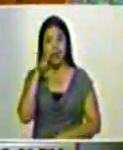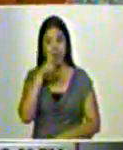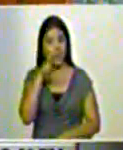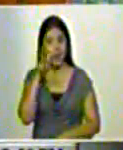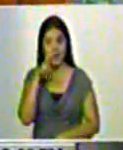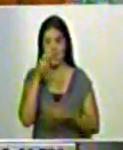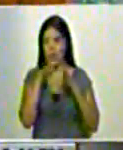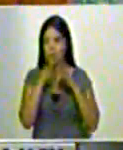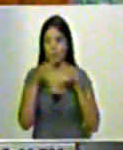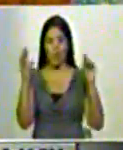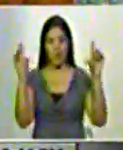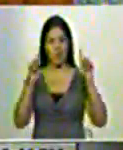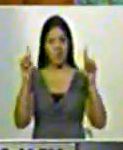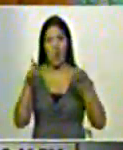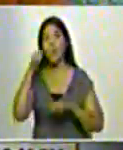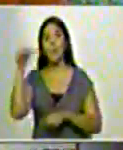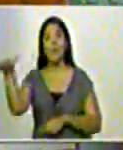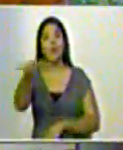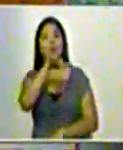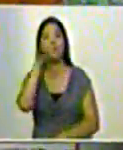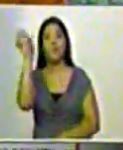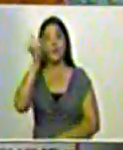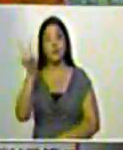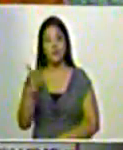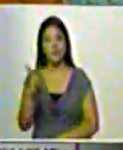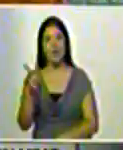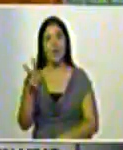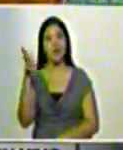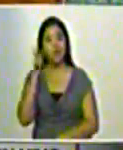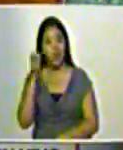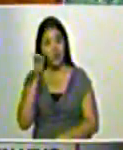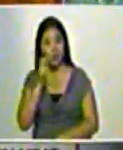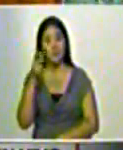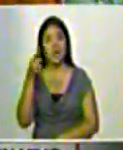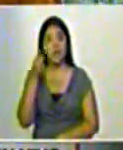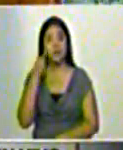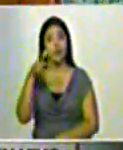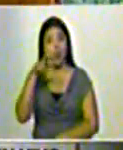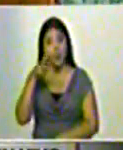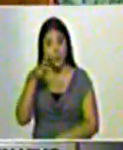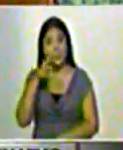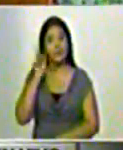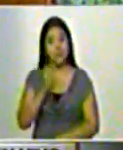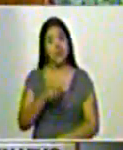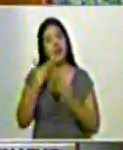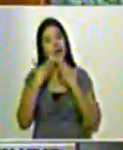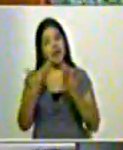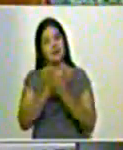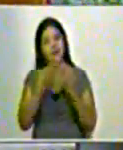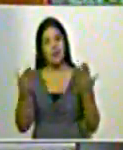a todos los medios de comunicación, a nuestro pueblo, el pueblo de Venezuela que nos escucha y nos ve. Agradecemos su presencia acá en